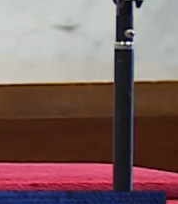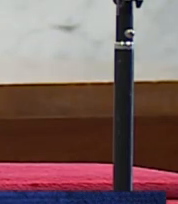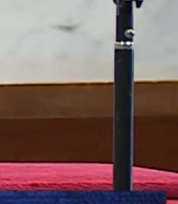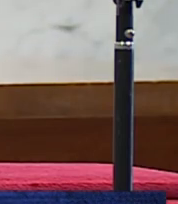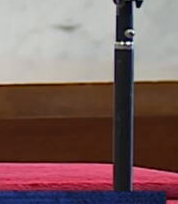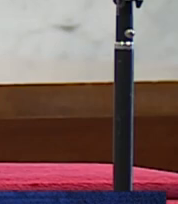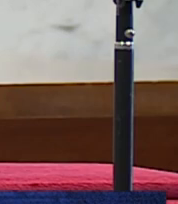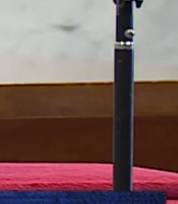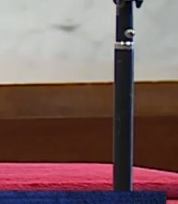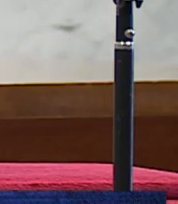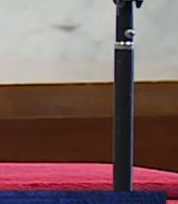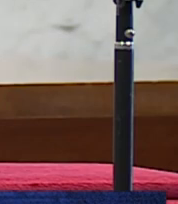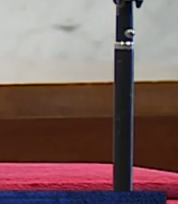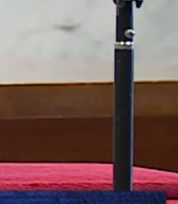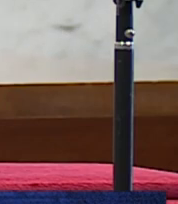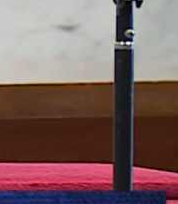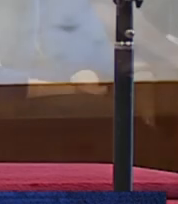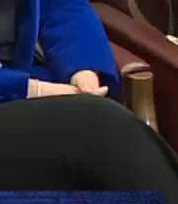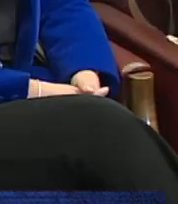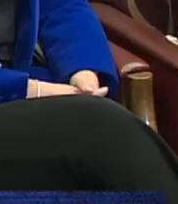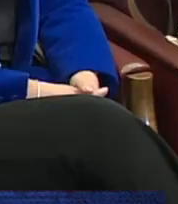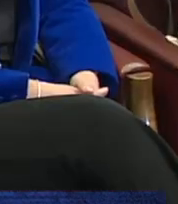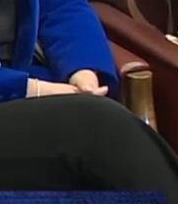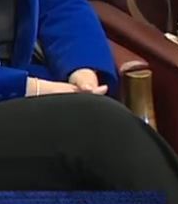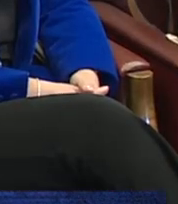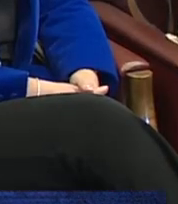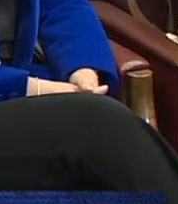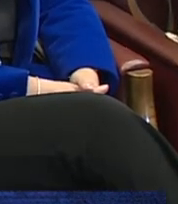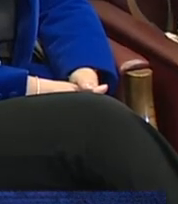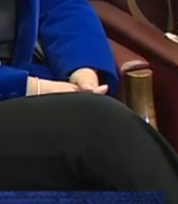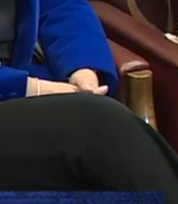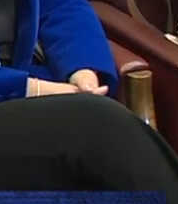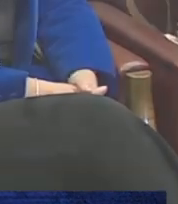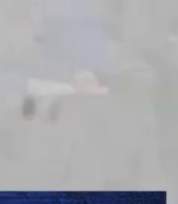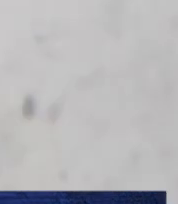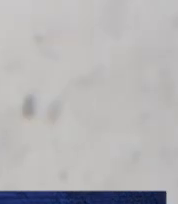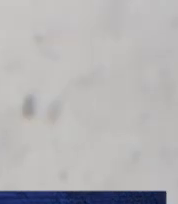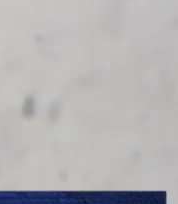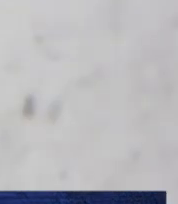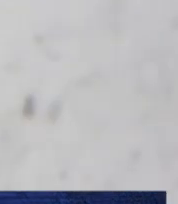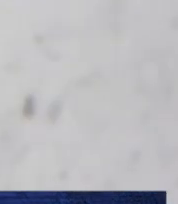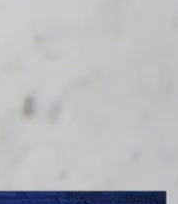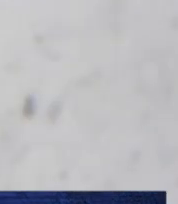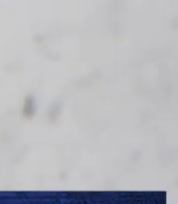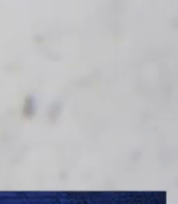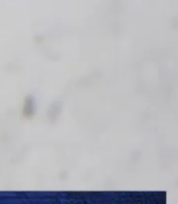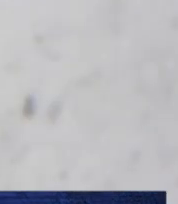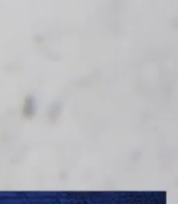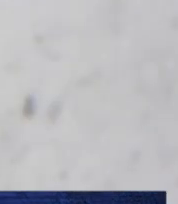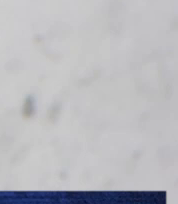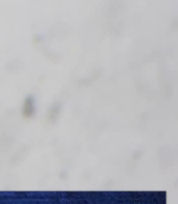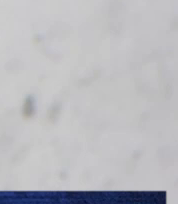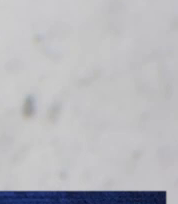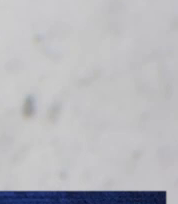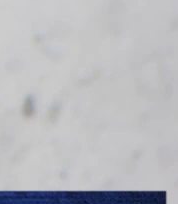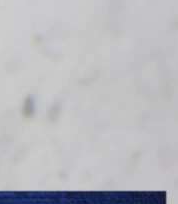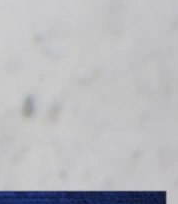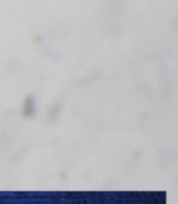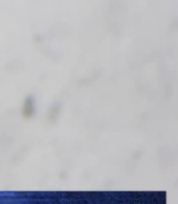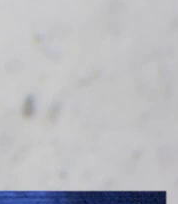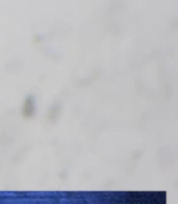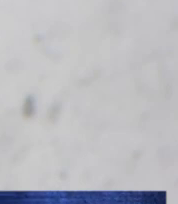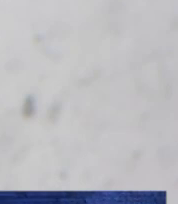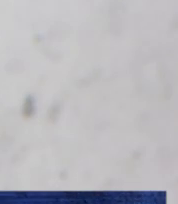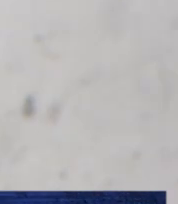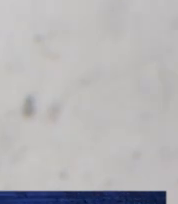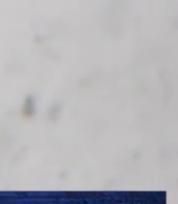con el corazón abierto y con sentido de realidad genera mejores resultados de nuestro trabajo, porque nos hacemos cargo de las necesidades